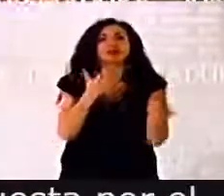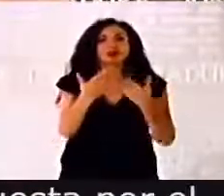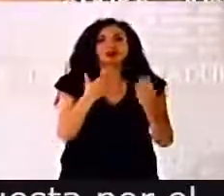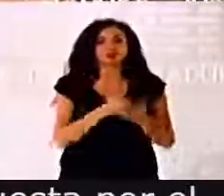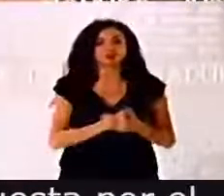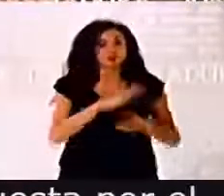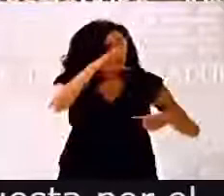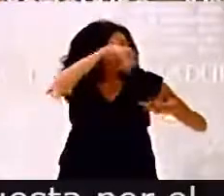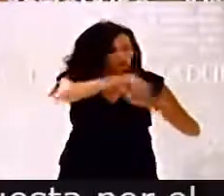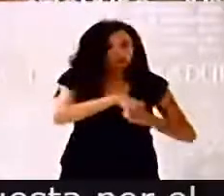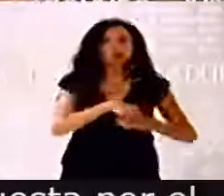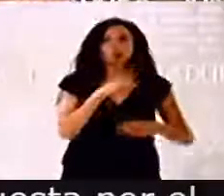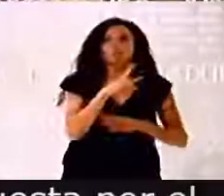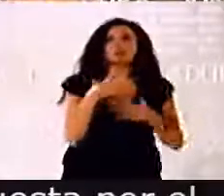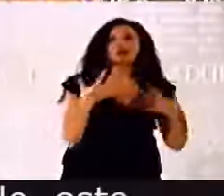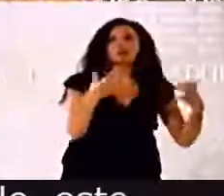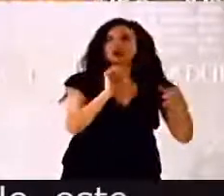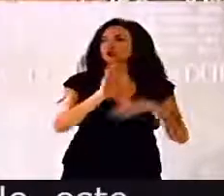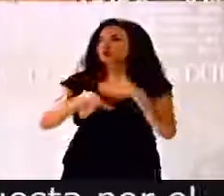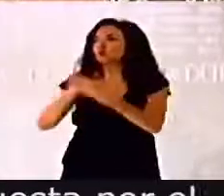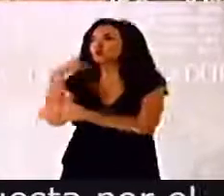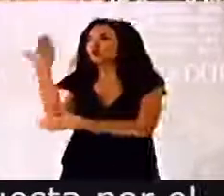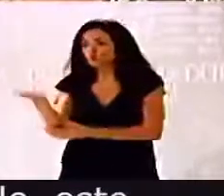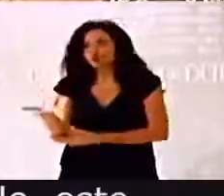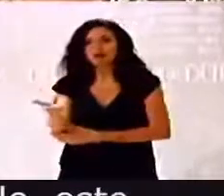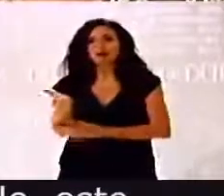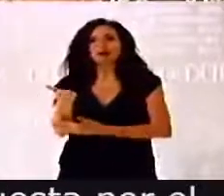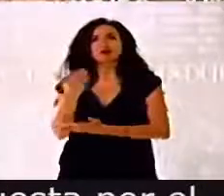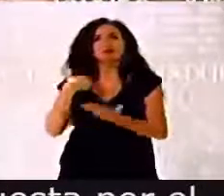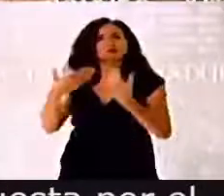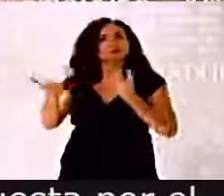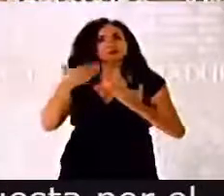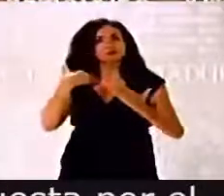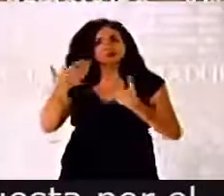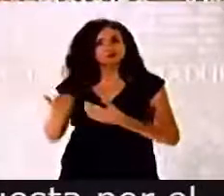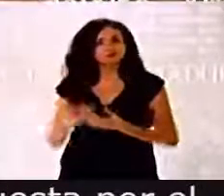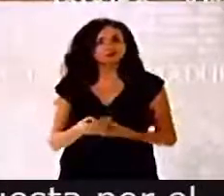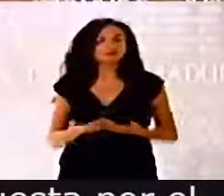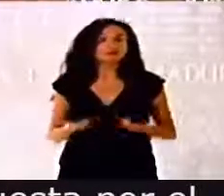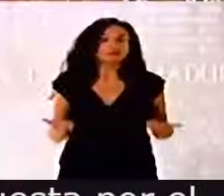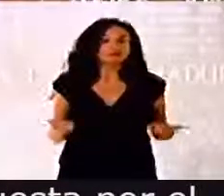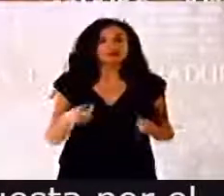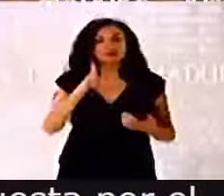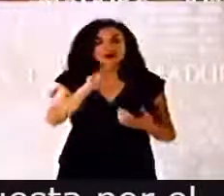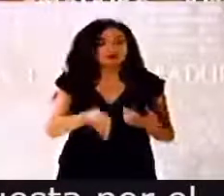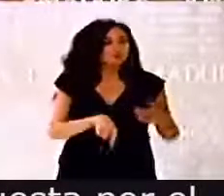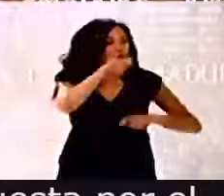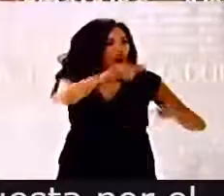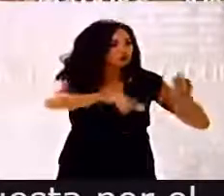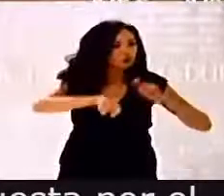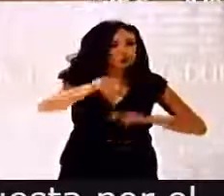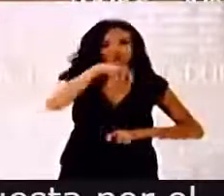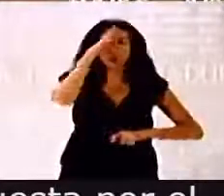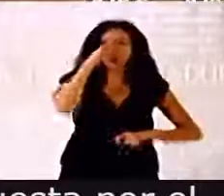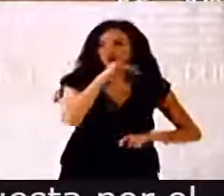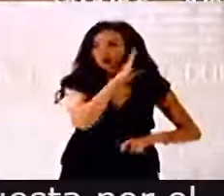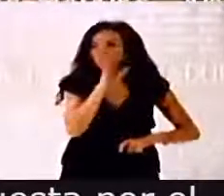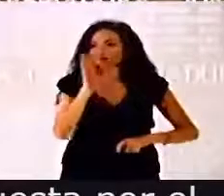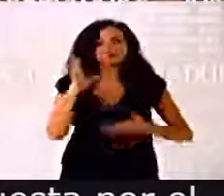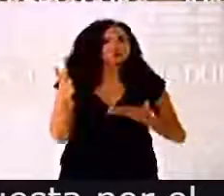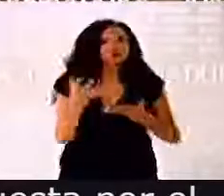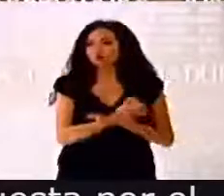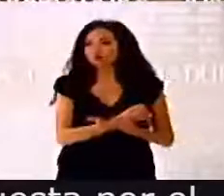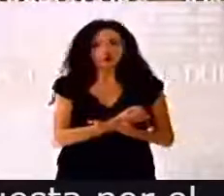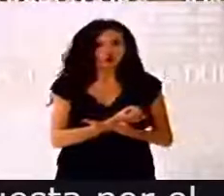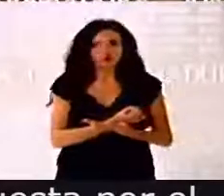fuera del Parlamento, con los interlocutores sociales reconocidos y con las AMPA y con los padres y con las madres y con